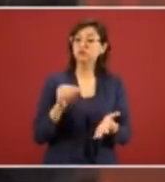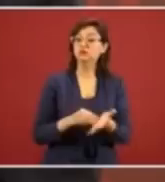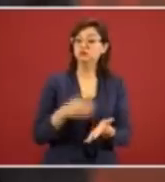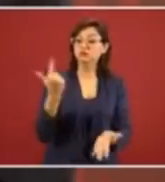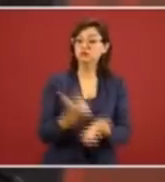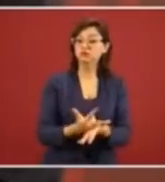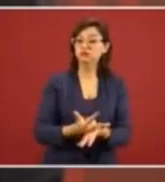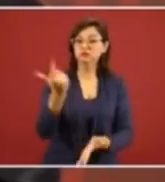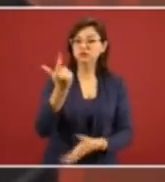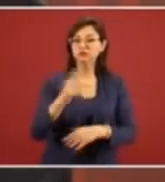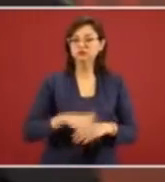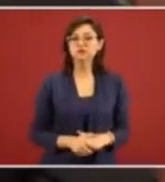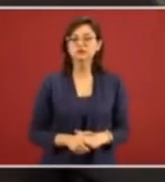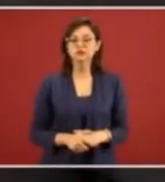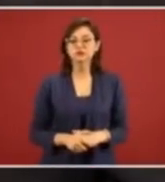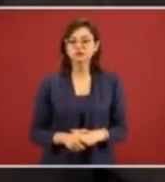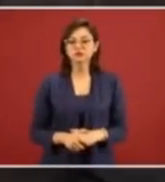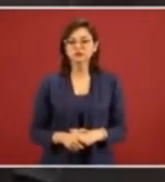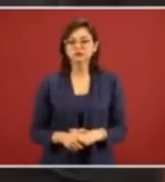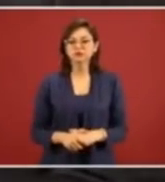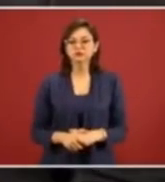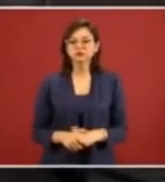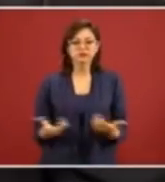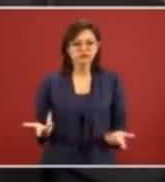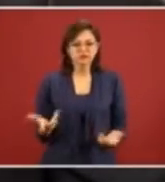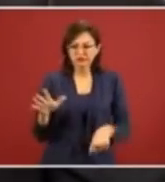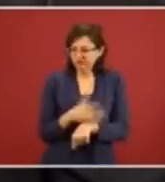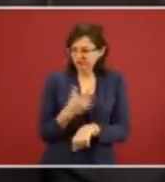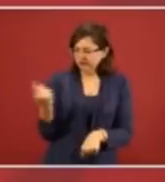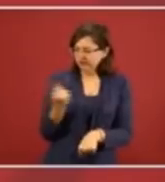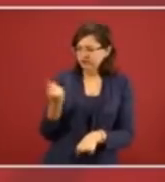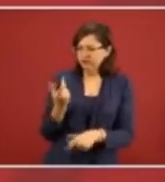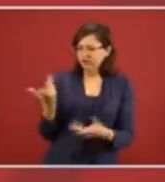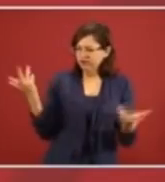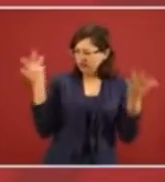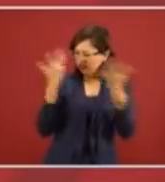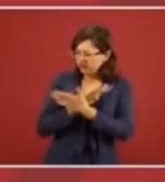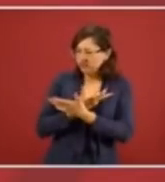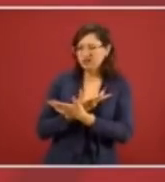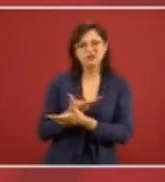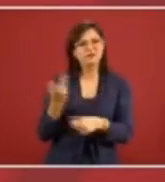¿Y cómo fue que llegamos a esto? Pues